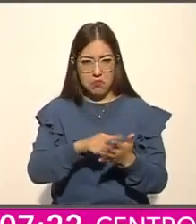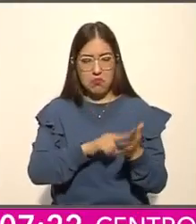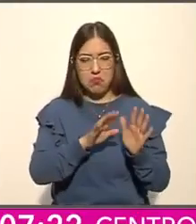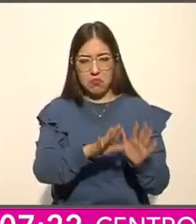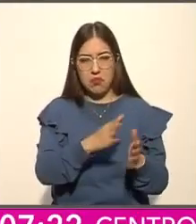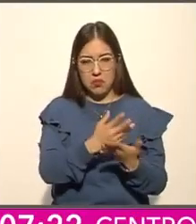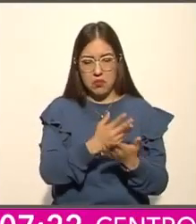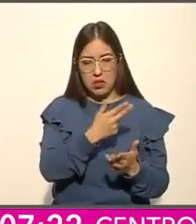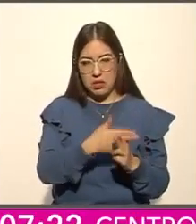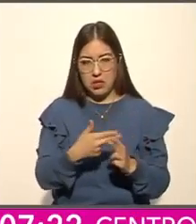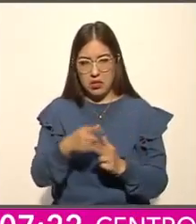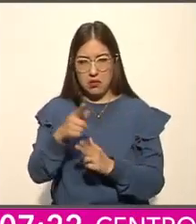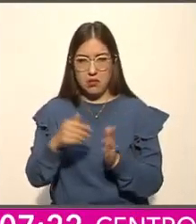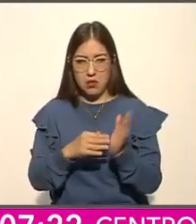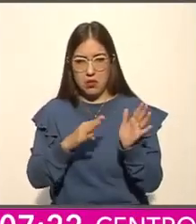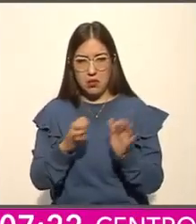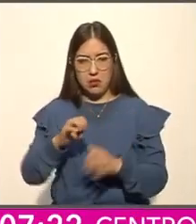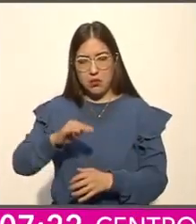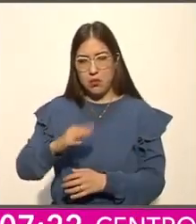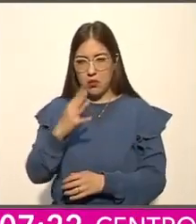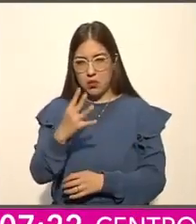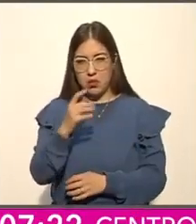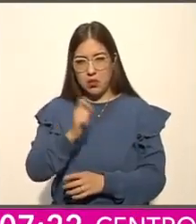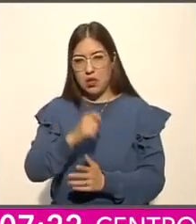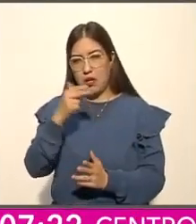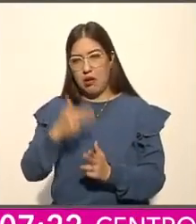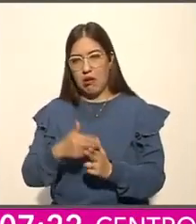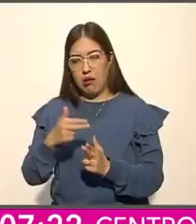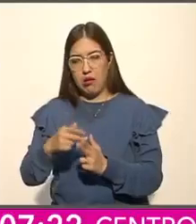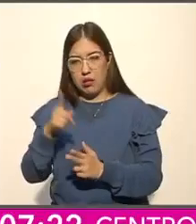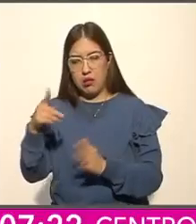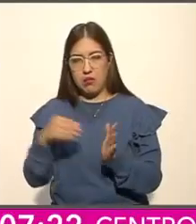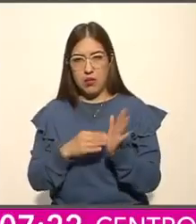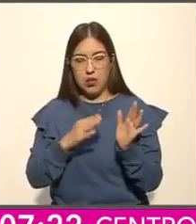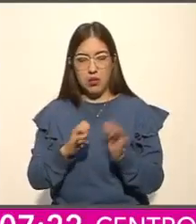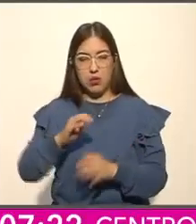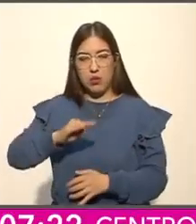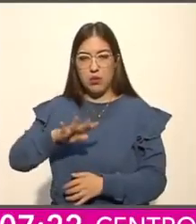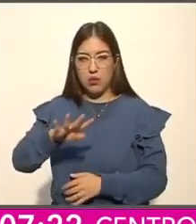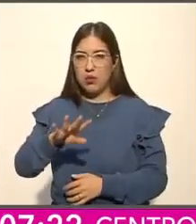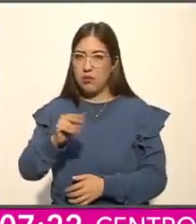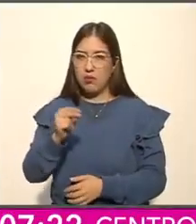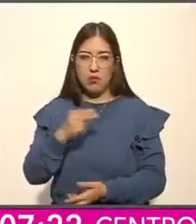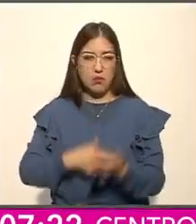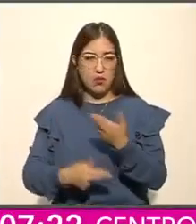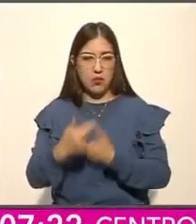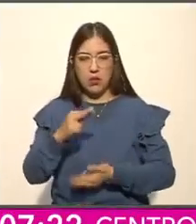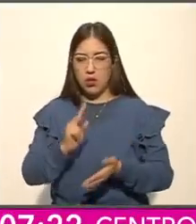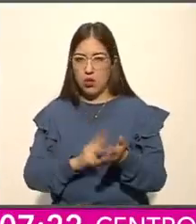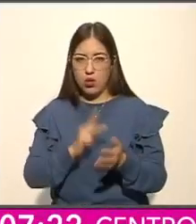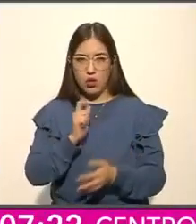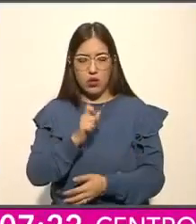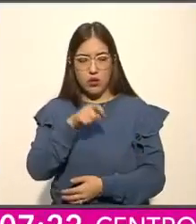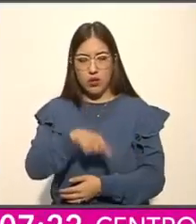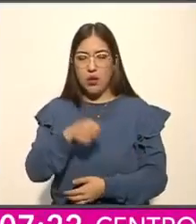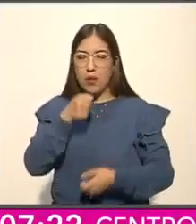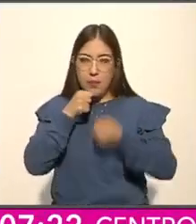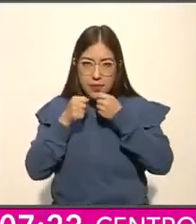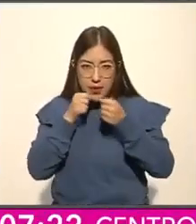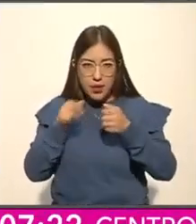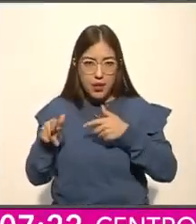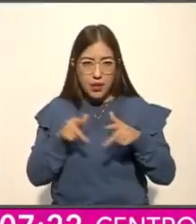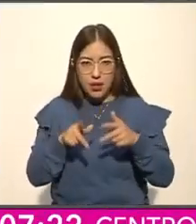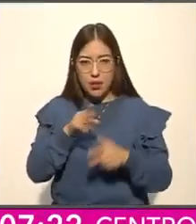1994. Para el 1 de enero de 1995 ya no regresaron a sus sillas. El periodista Miguel Ángel Granado